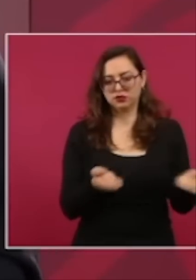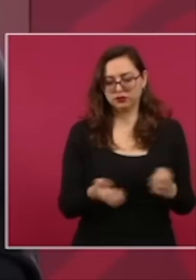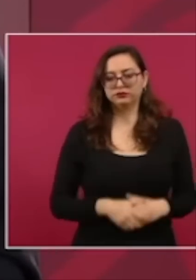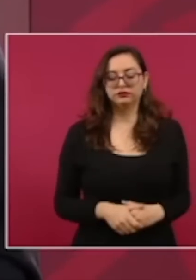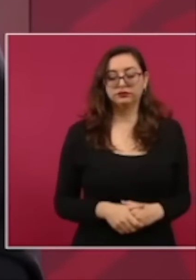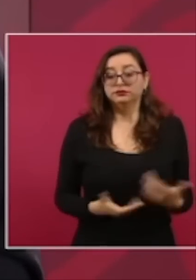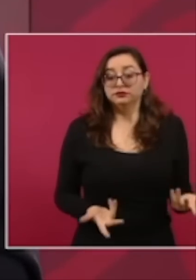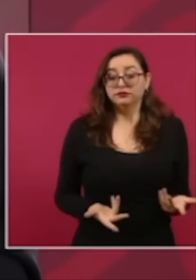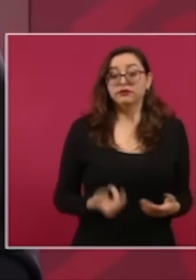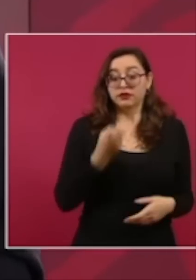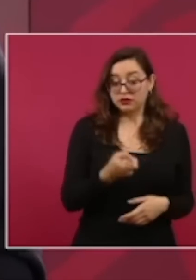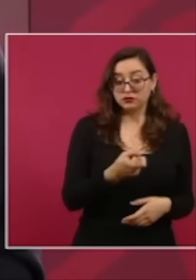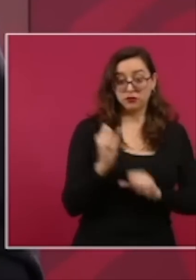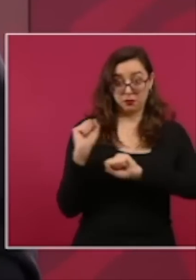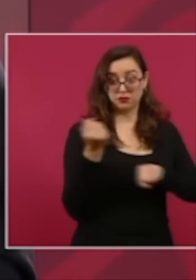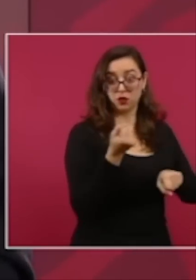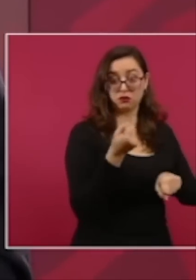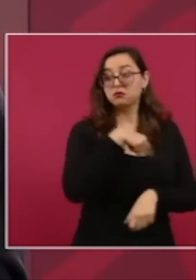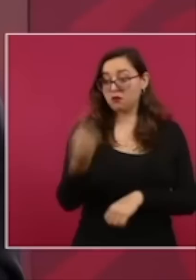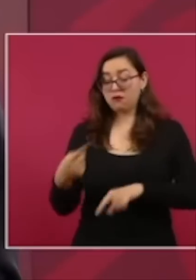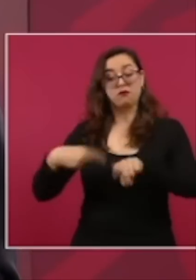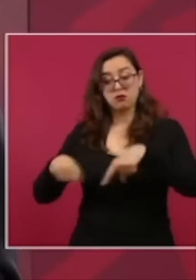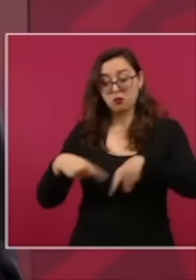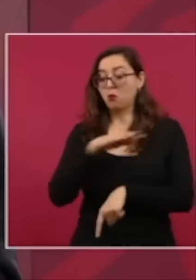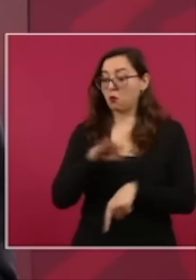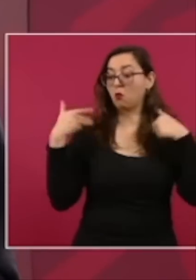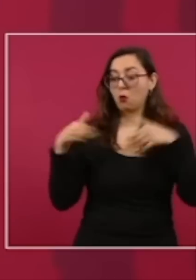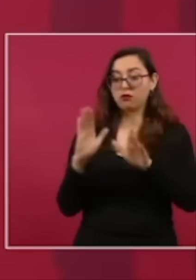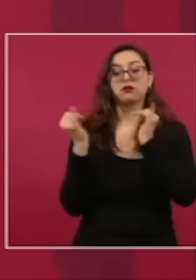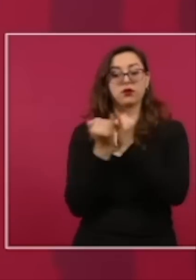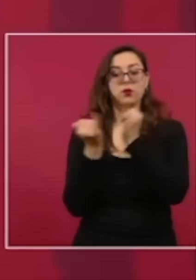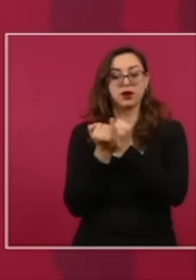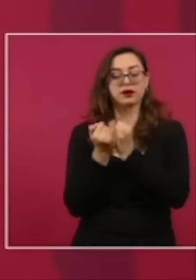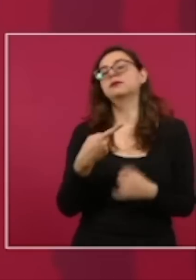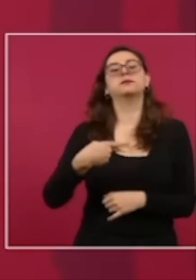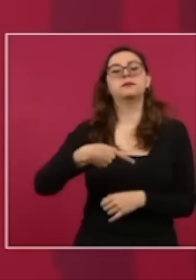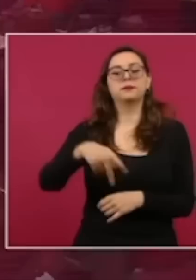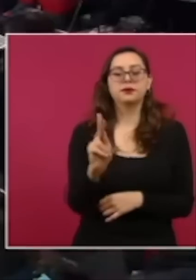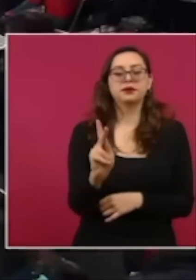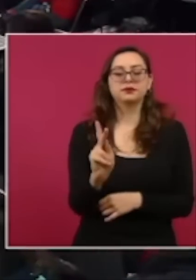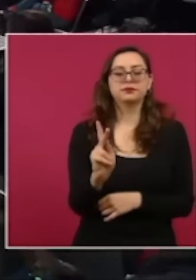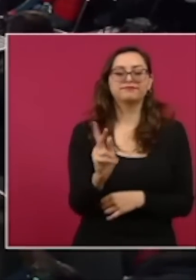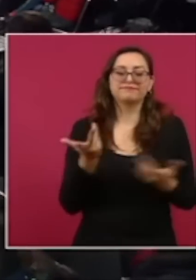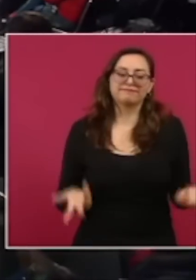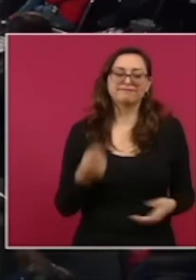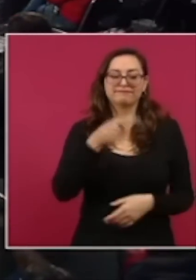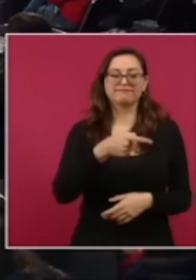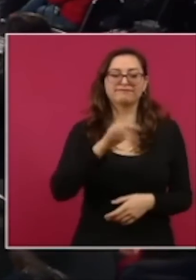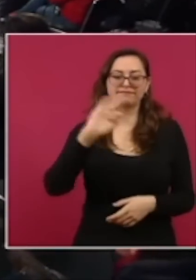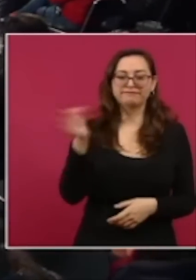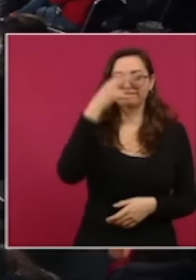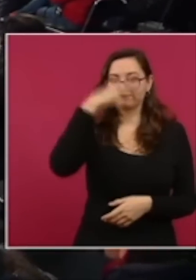parecido podría hacerse en el caso del fútbol, pero tiene que ser con el acuerdo